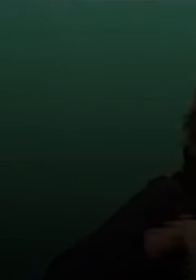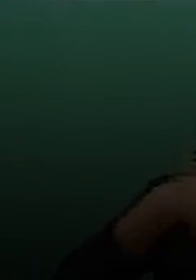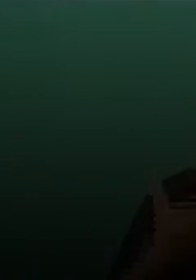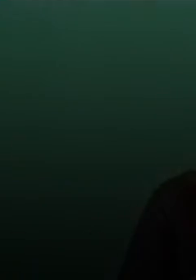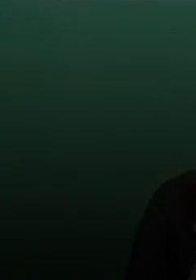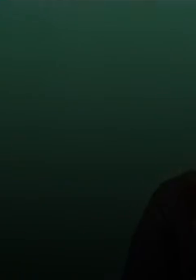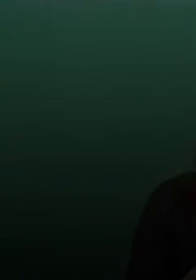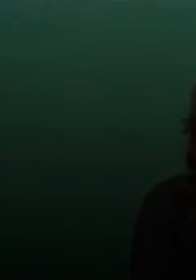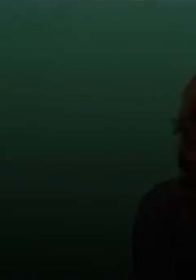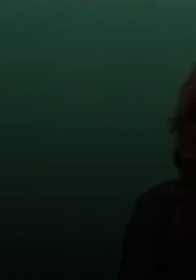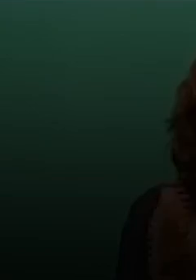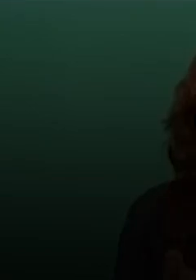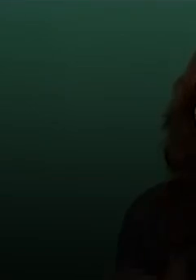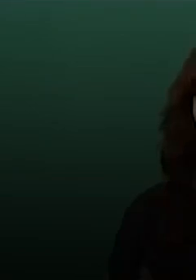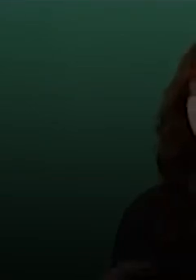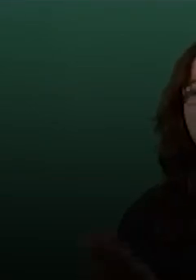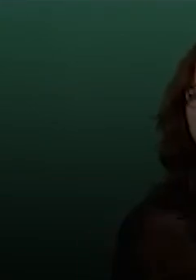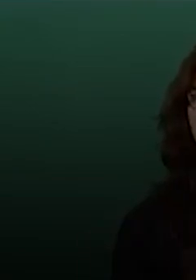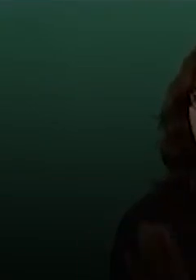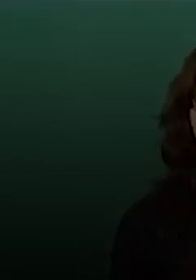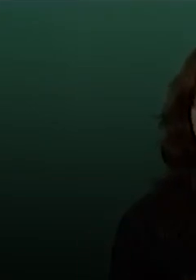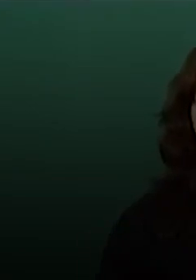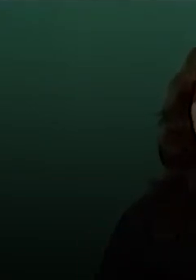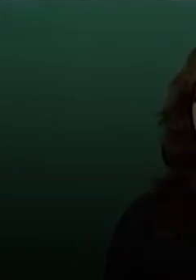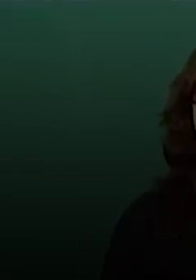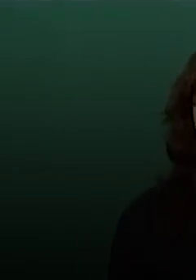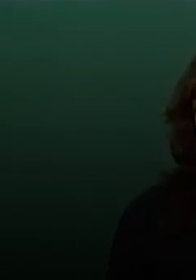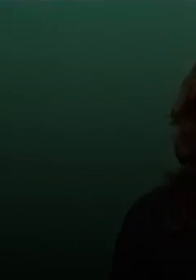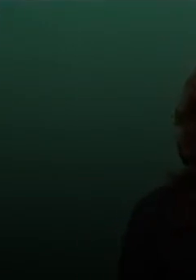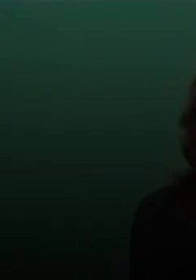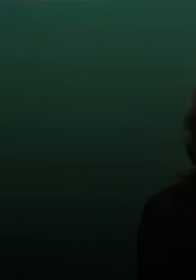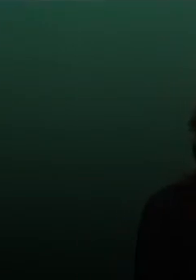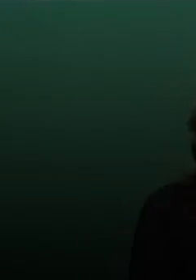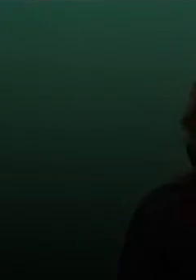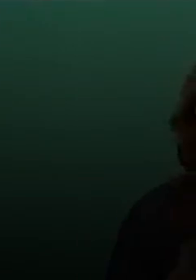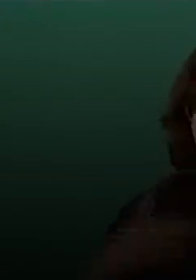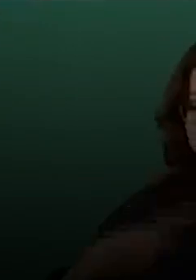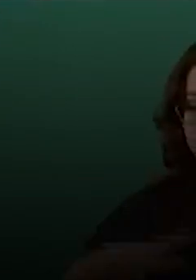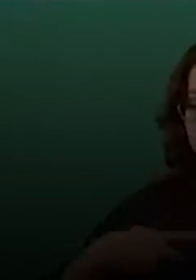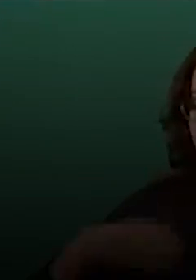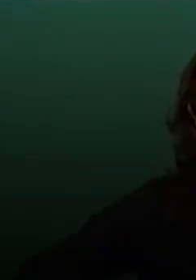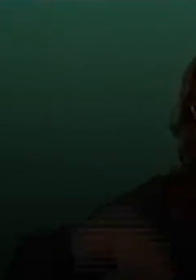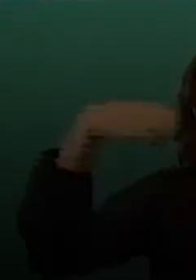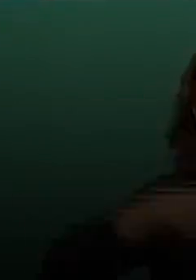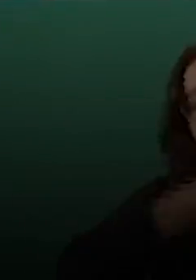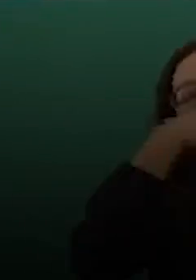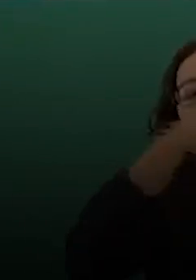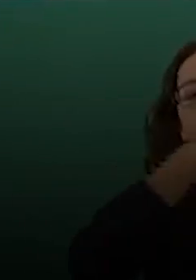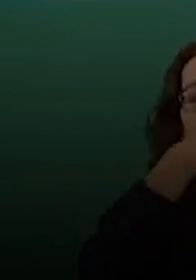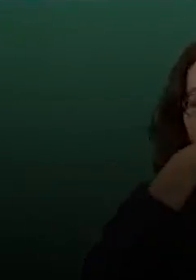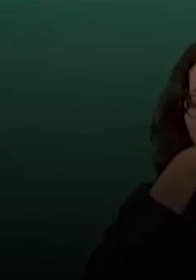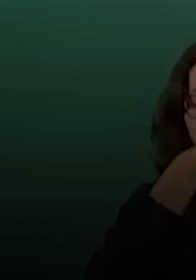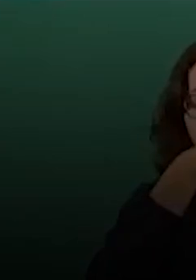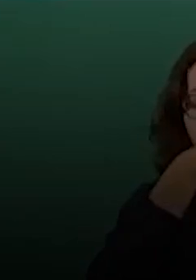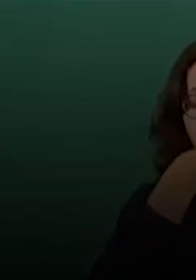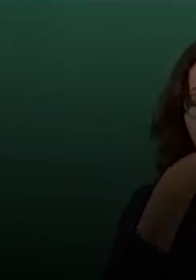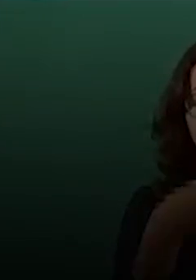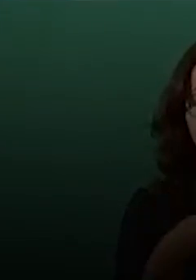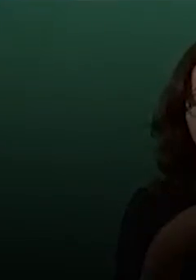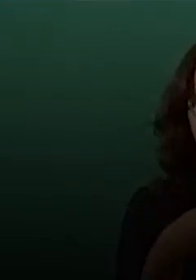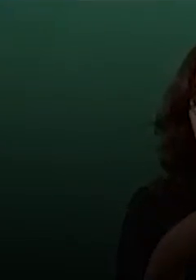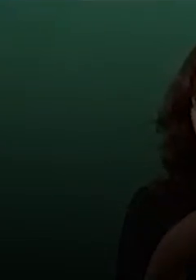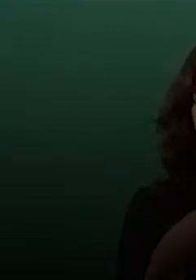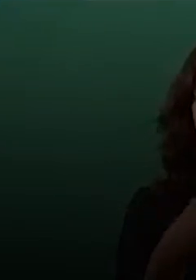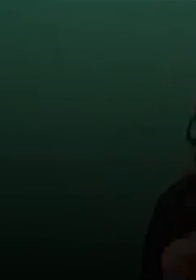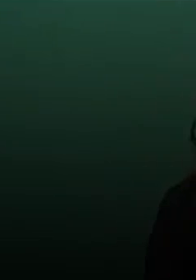que es, se va a hacer el registro en la página pública de los adultos mayores, en este caso ya después irán cambiando